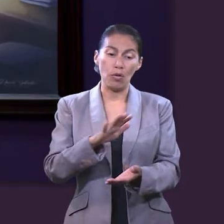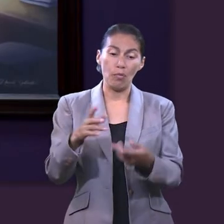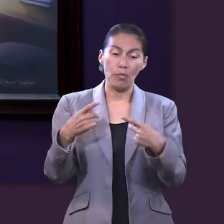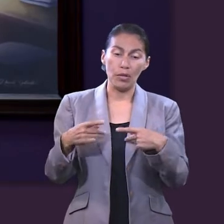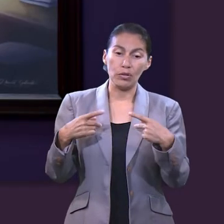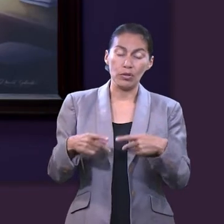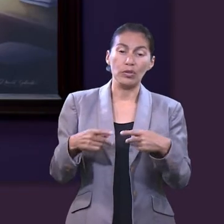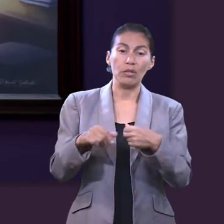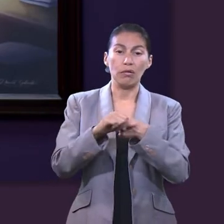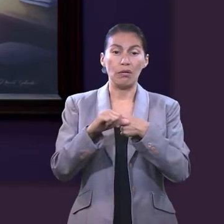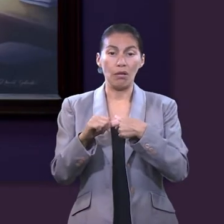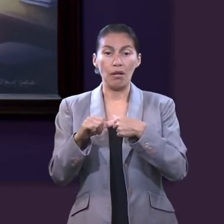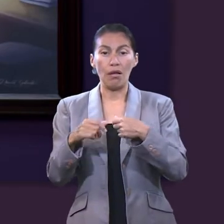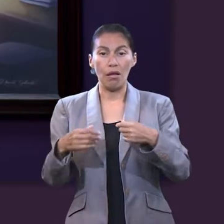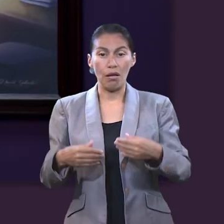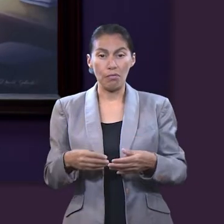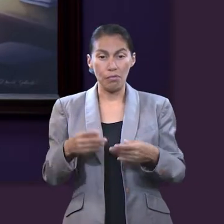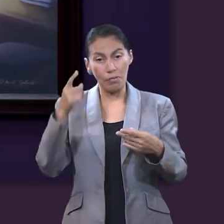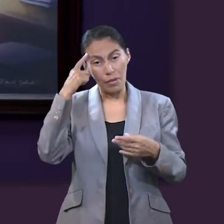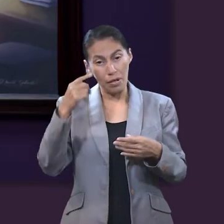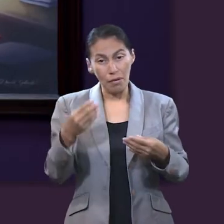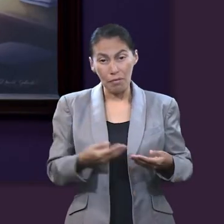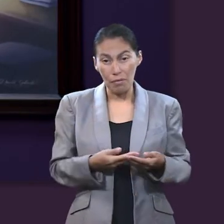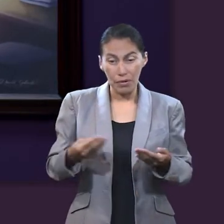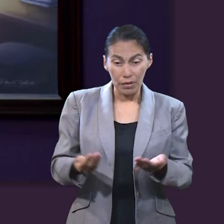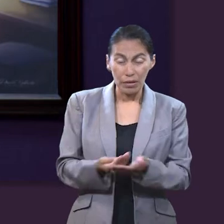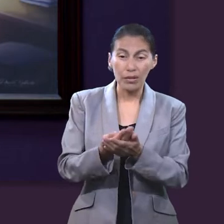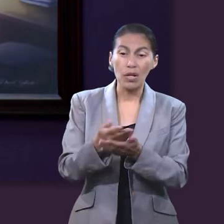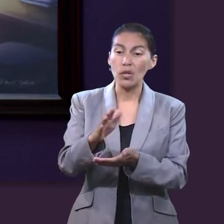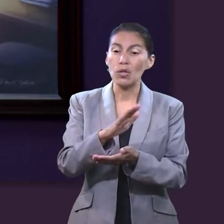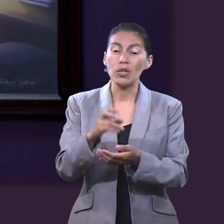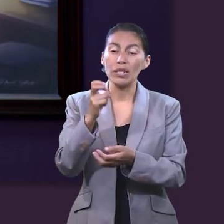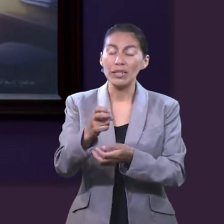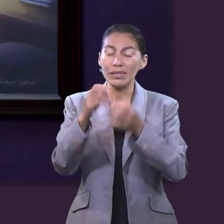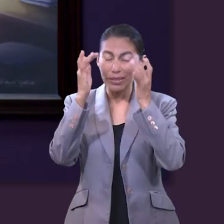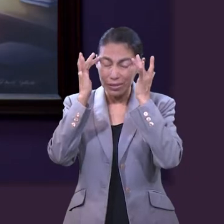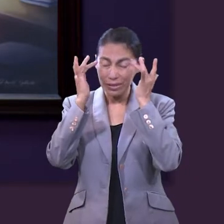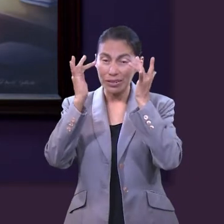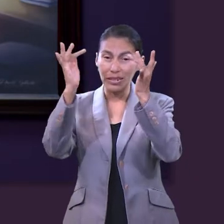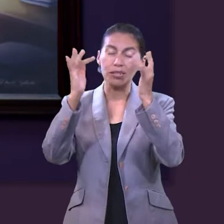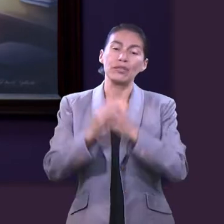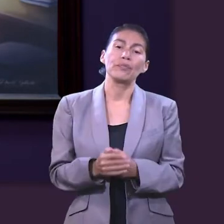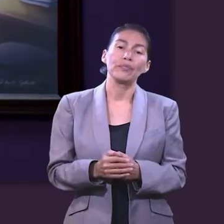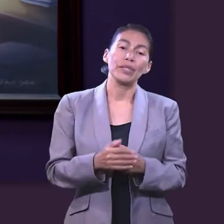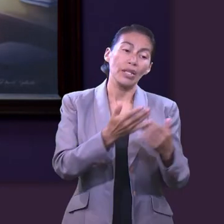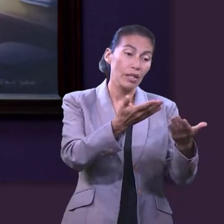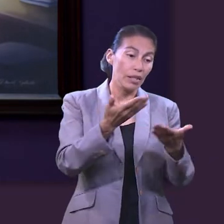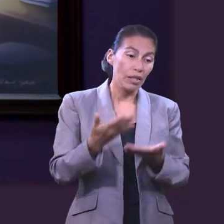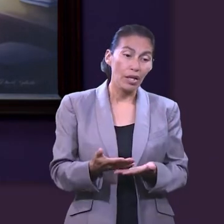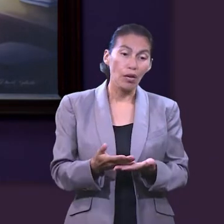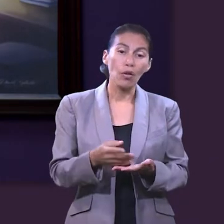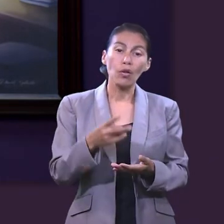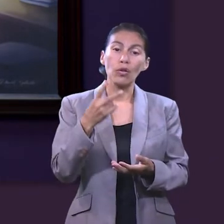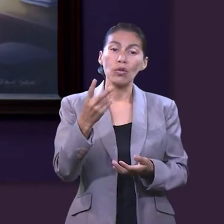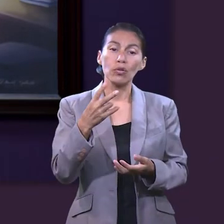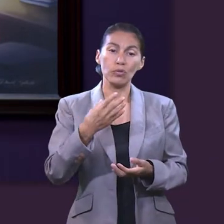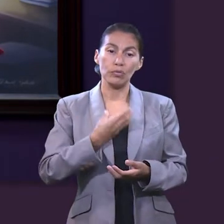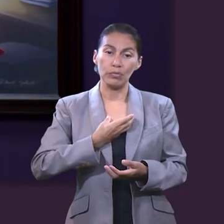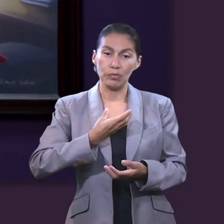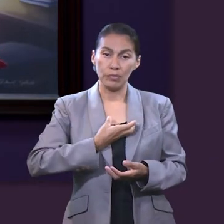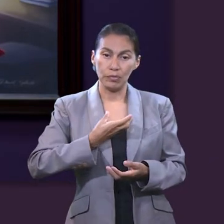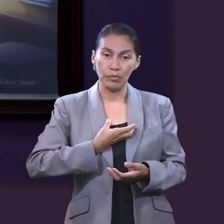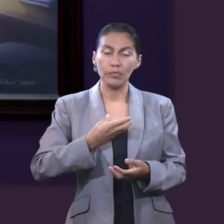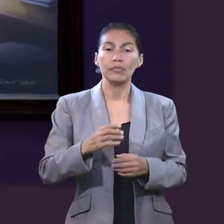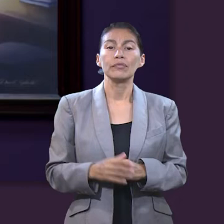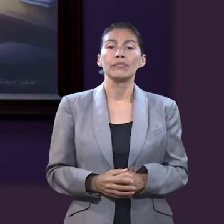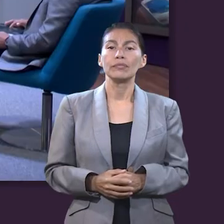abriere la matriz será llamado santo al Señor. Y para ofrecer conforme a lo que se dice en la ley del Señor, un par de tórtolas o dos